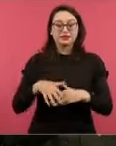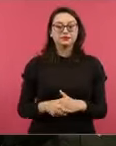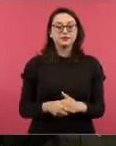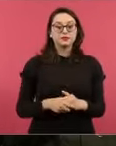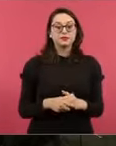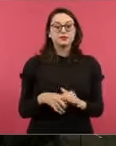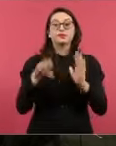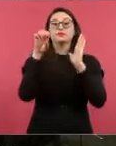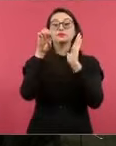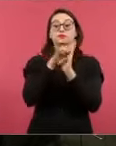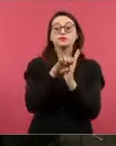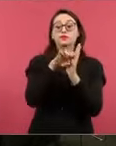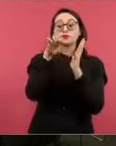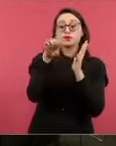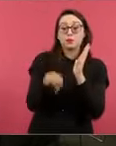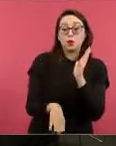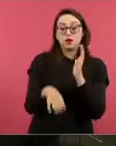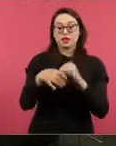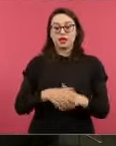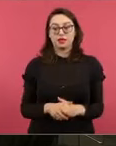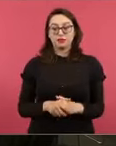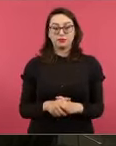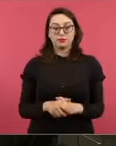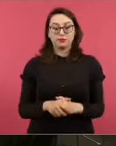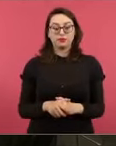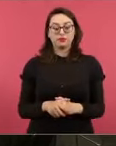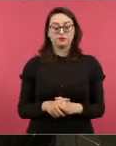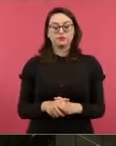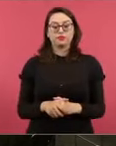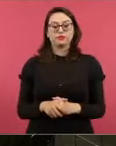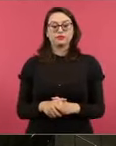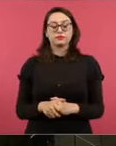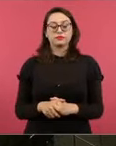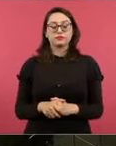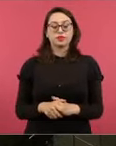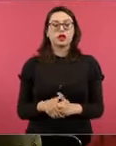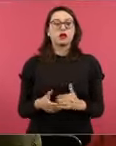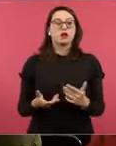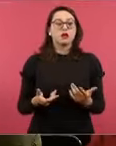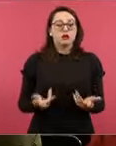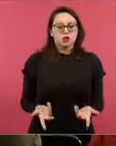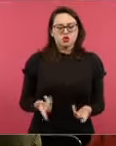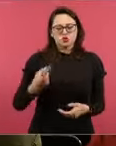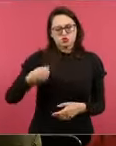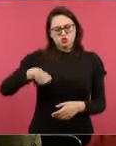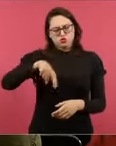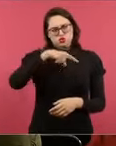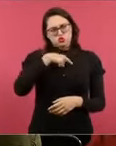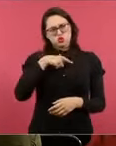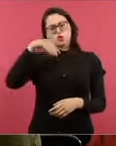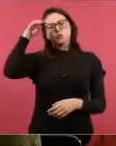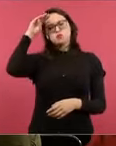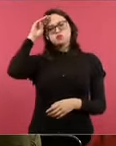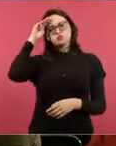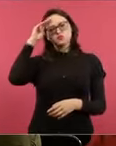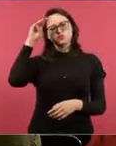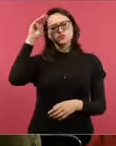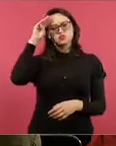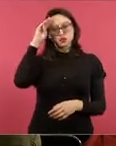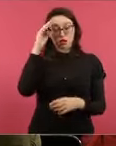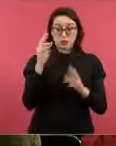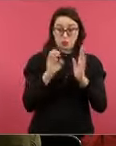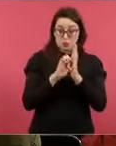es muy importante que podamos en el transcurso reflexionar sobre cosas como la que aquí